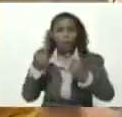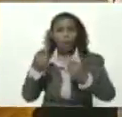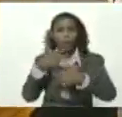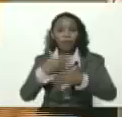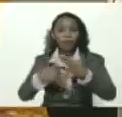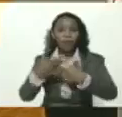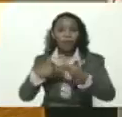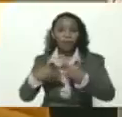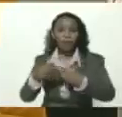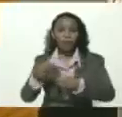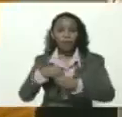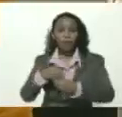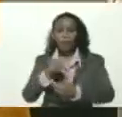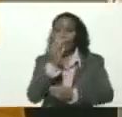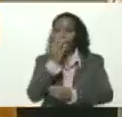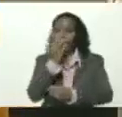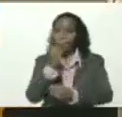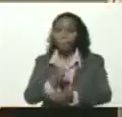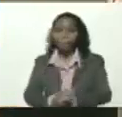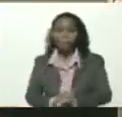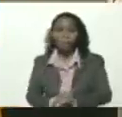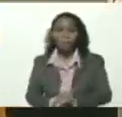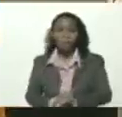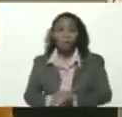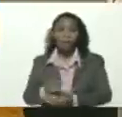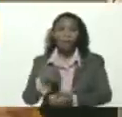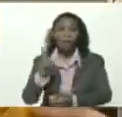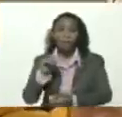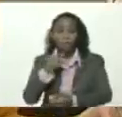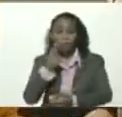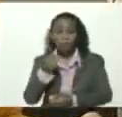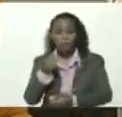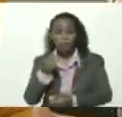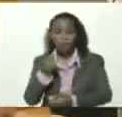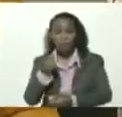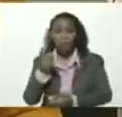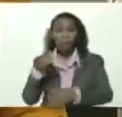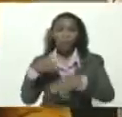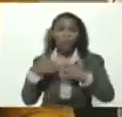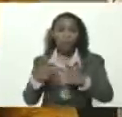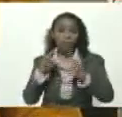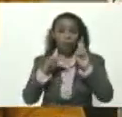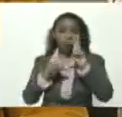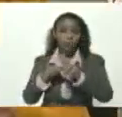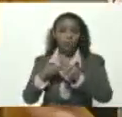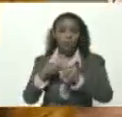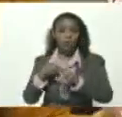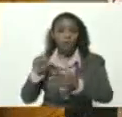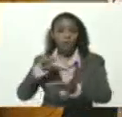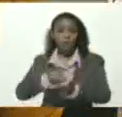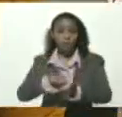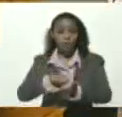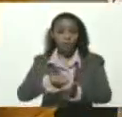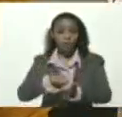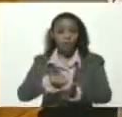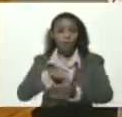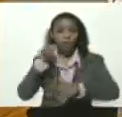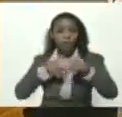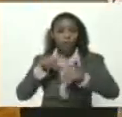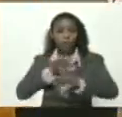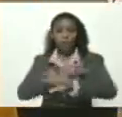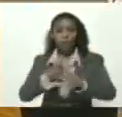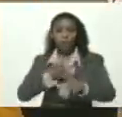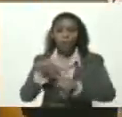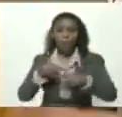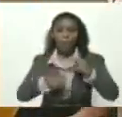Paz, Remigio Ceballos Hichazo. Además, destacó que lo que tiene que ver con los centros de votación ya se encuentra en todo este